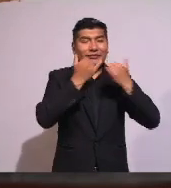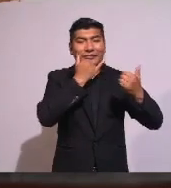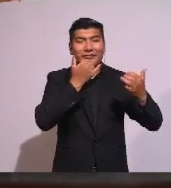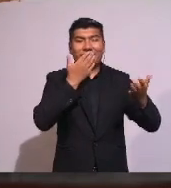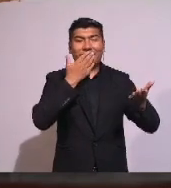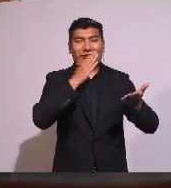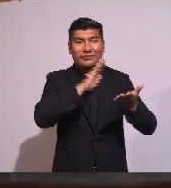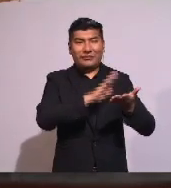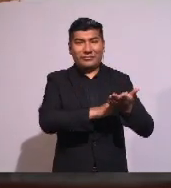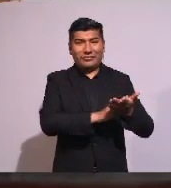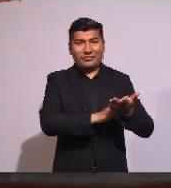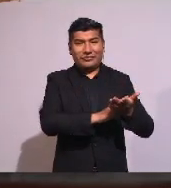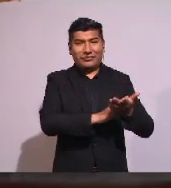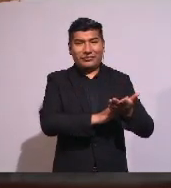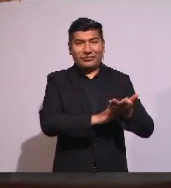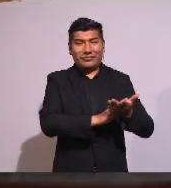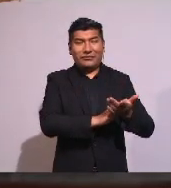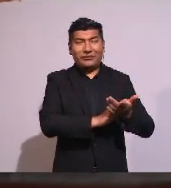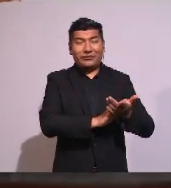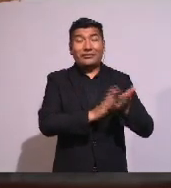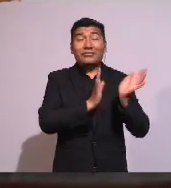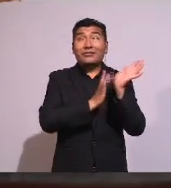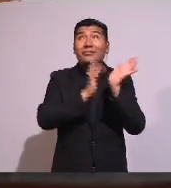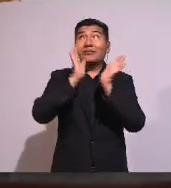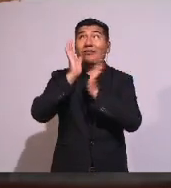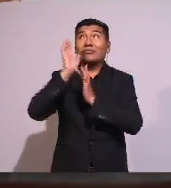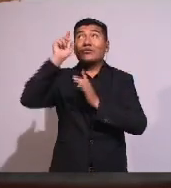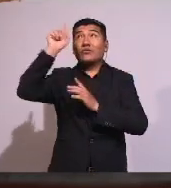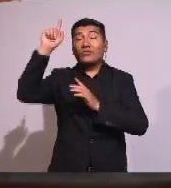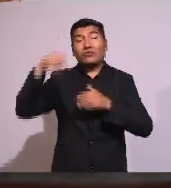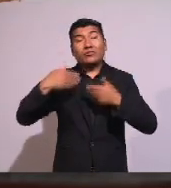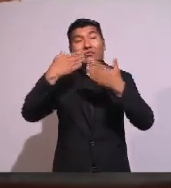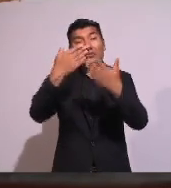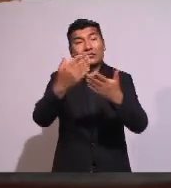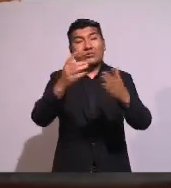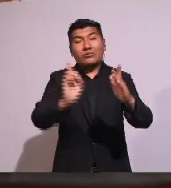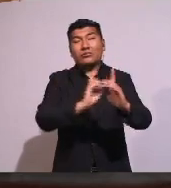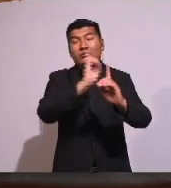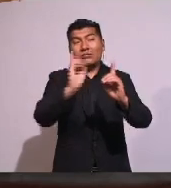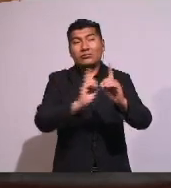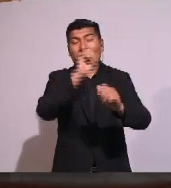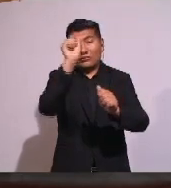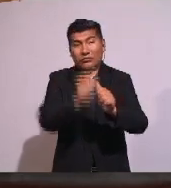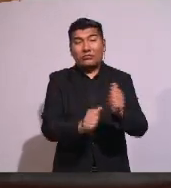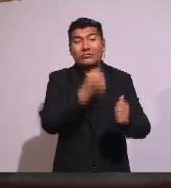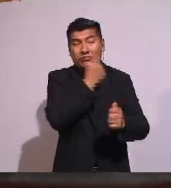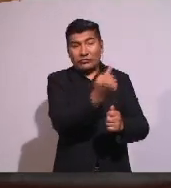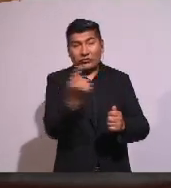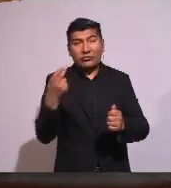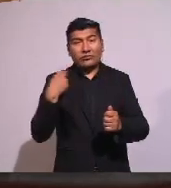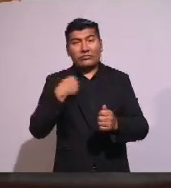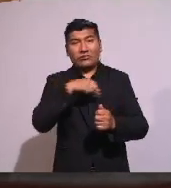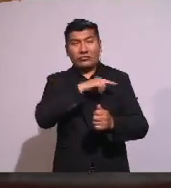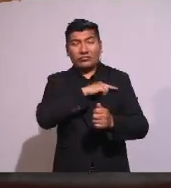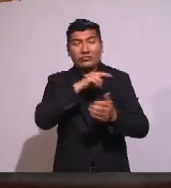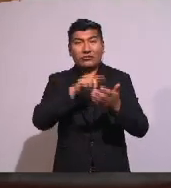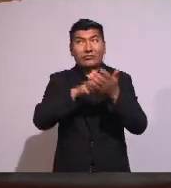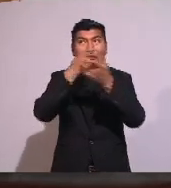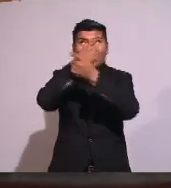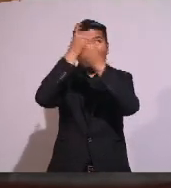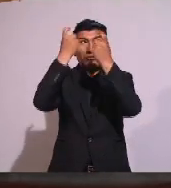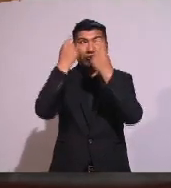mal. Y Jesús da a los discípulos, a cada uno de nosotros, esta prerrogativa de